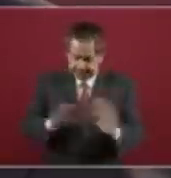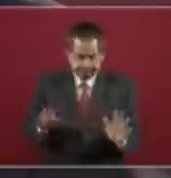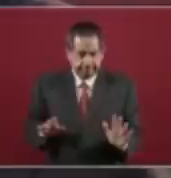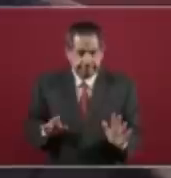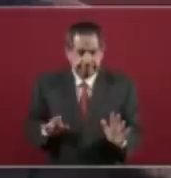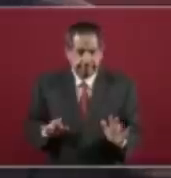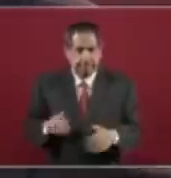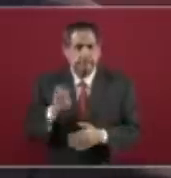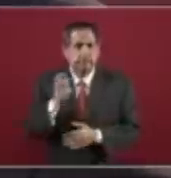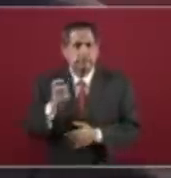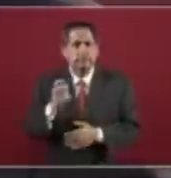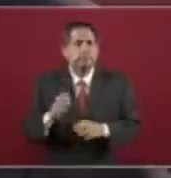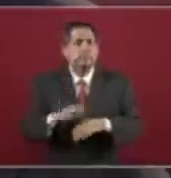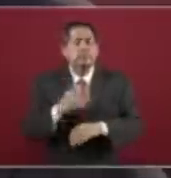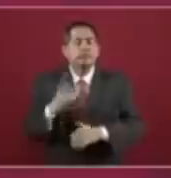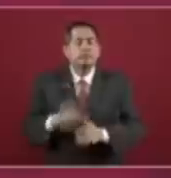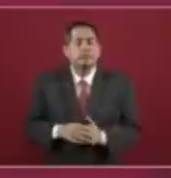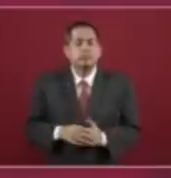Porque